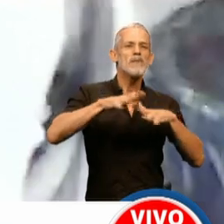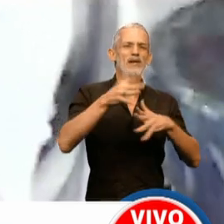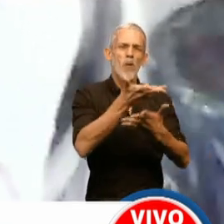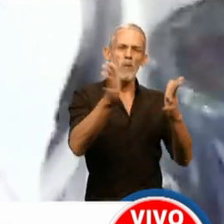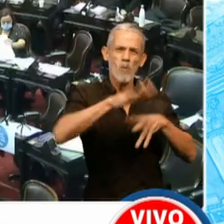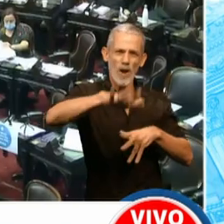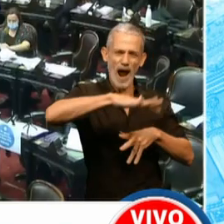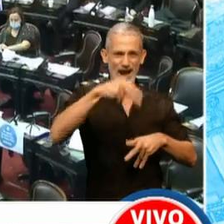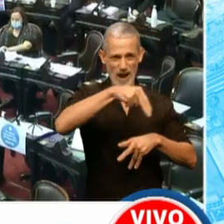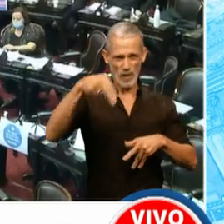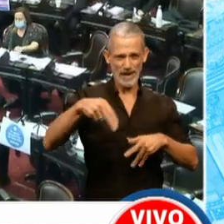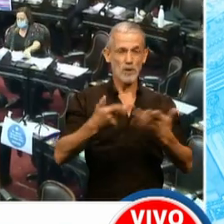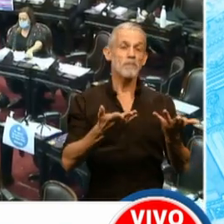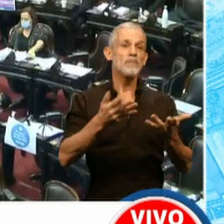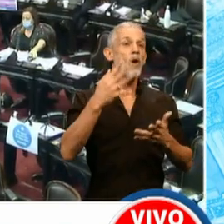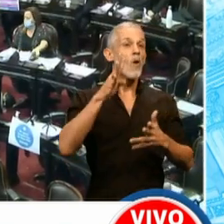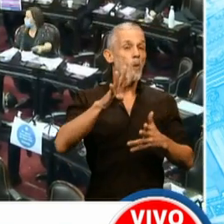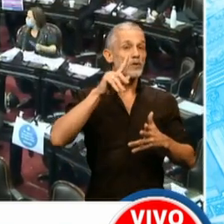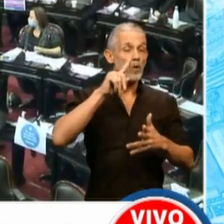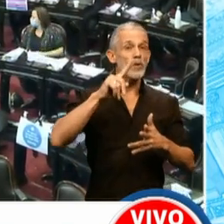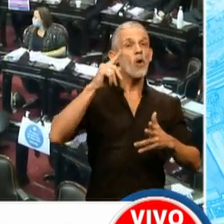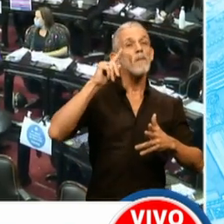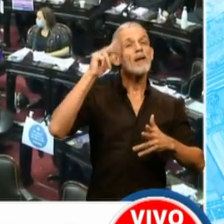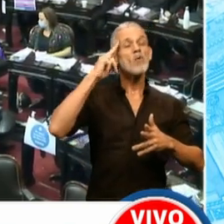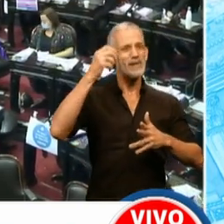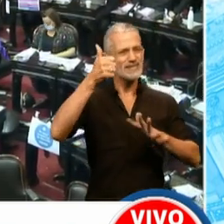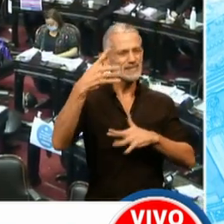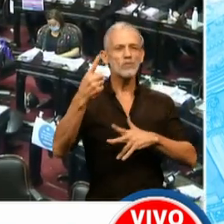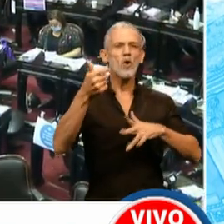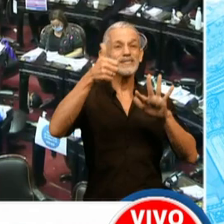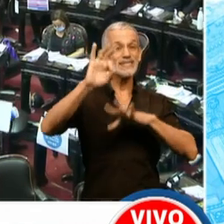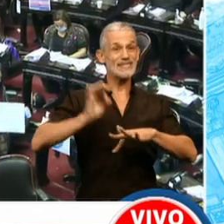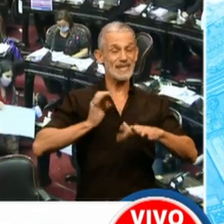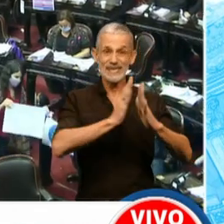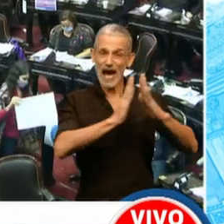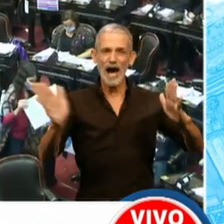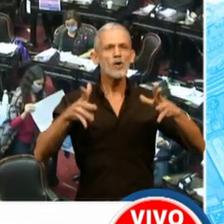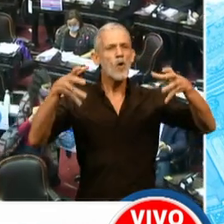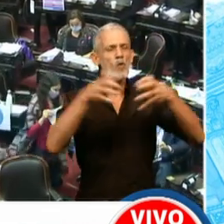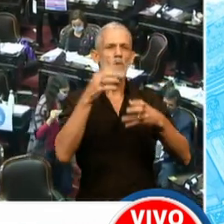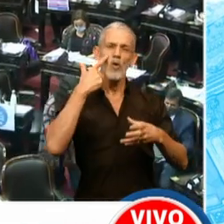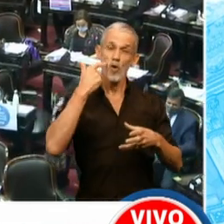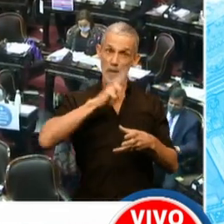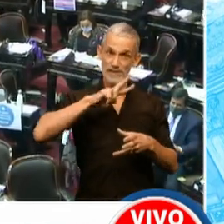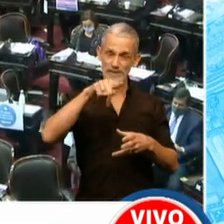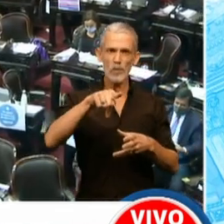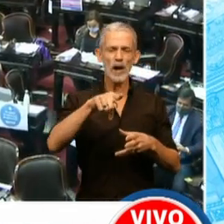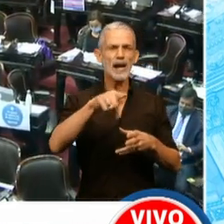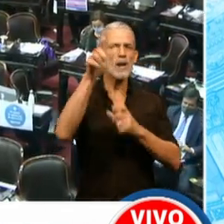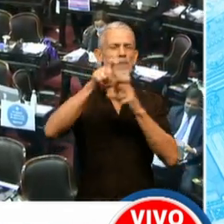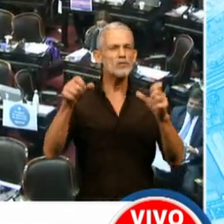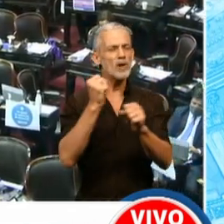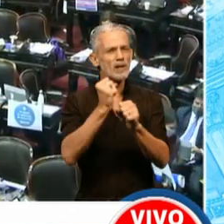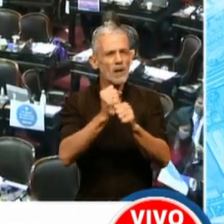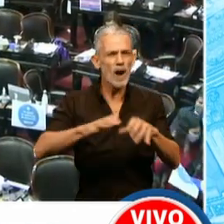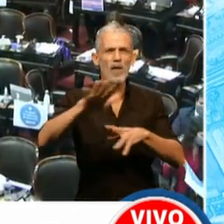de 1961 hace 60 años un grupo un grupo de hombres y mujeres personas de